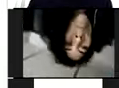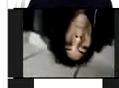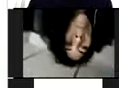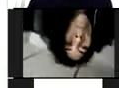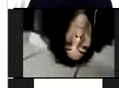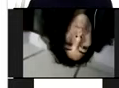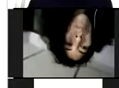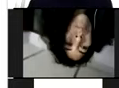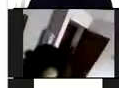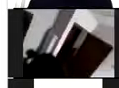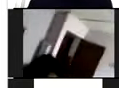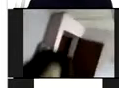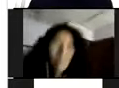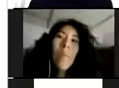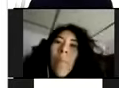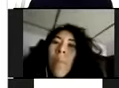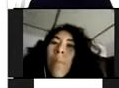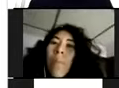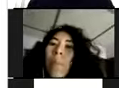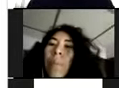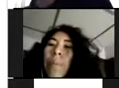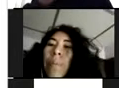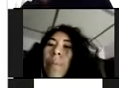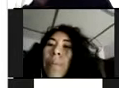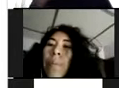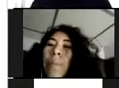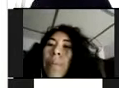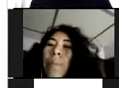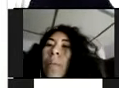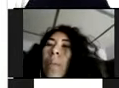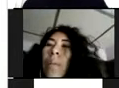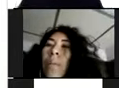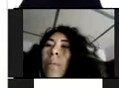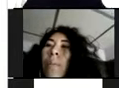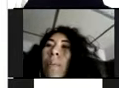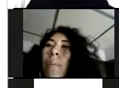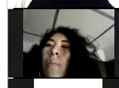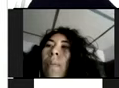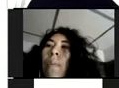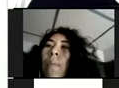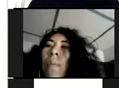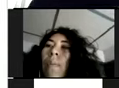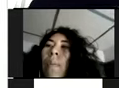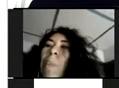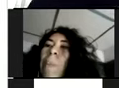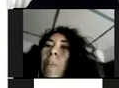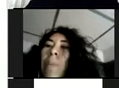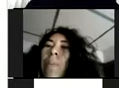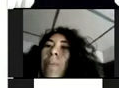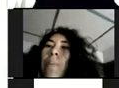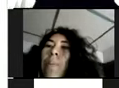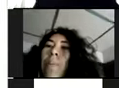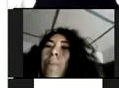realizar. Sí, hay 3 preguntas. A ver. Bueno, ¿hasta qué tema entra en el control de